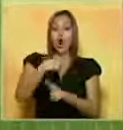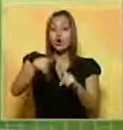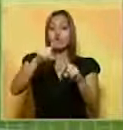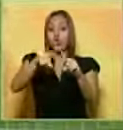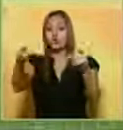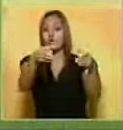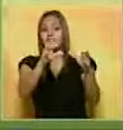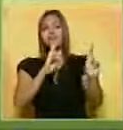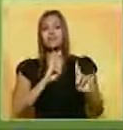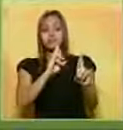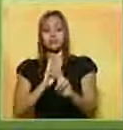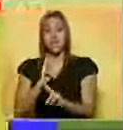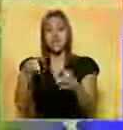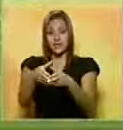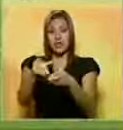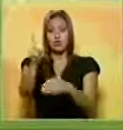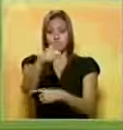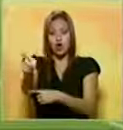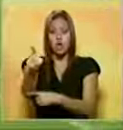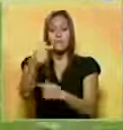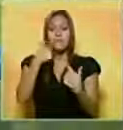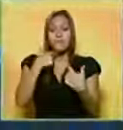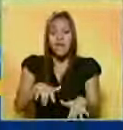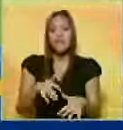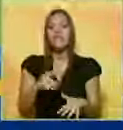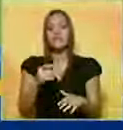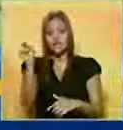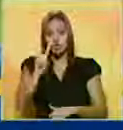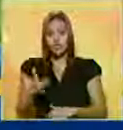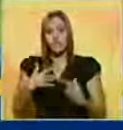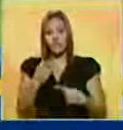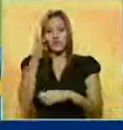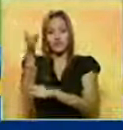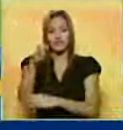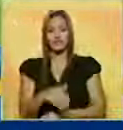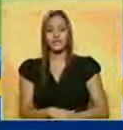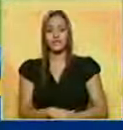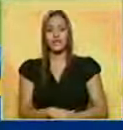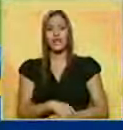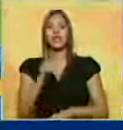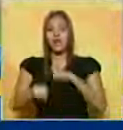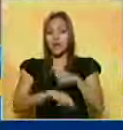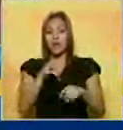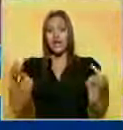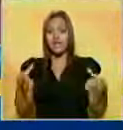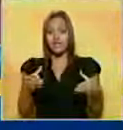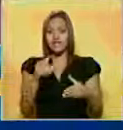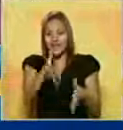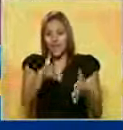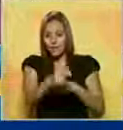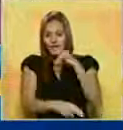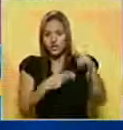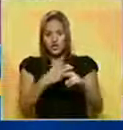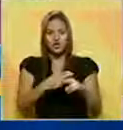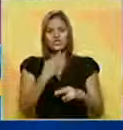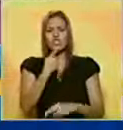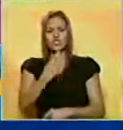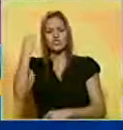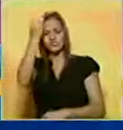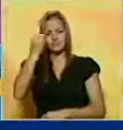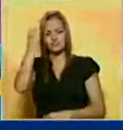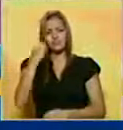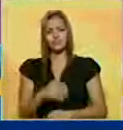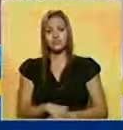otros resultados. Luego del triunfo en Puerto La Cruz, el cuerpo técnico y los jugadores analizaron el partido. Los